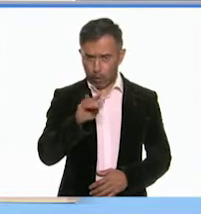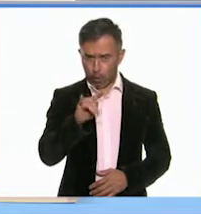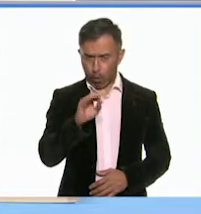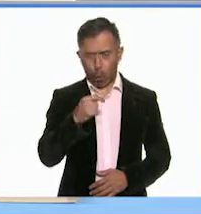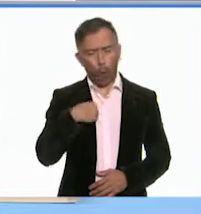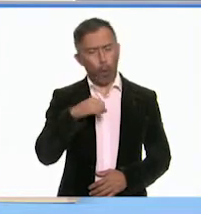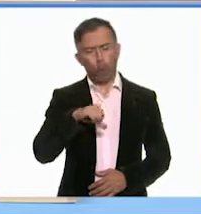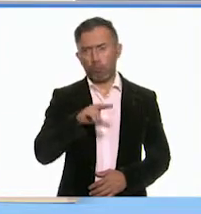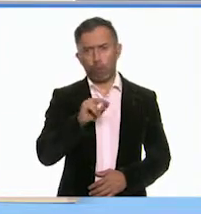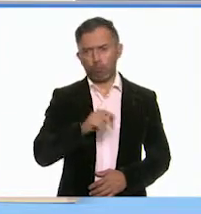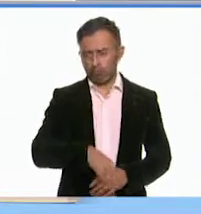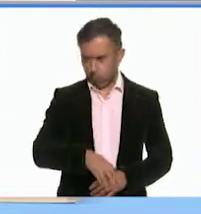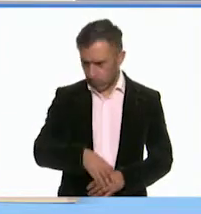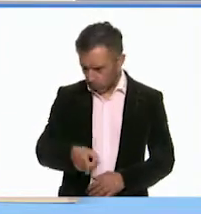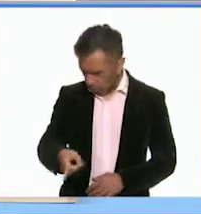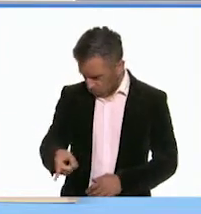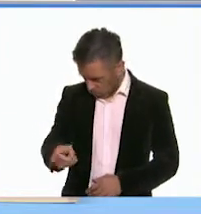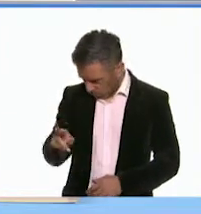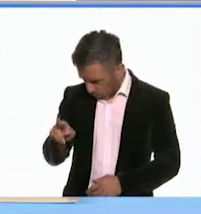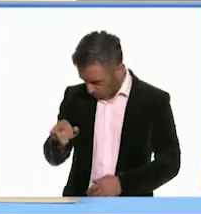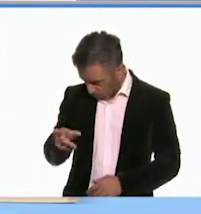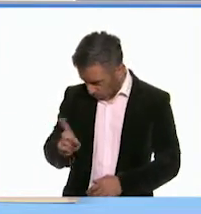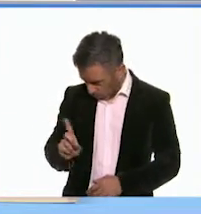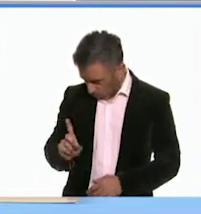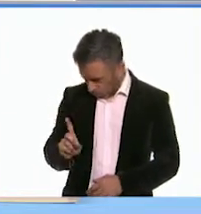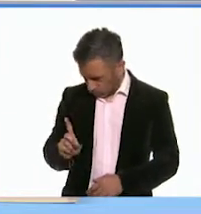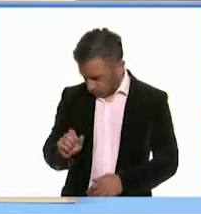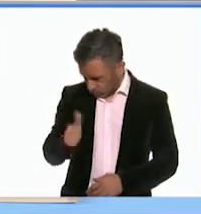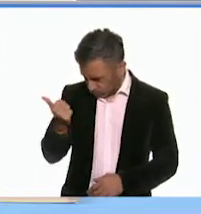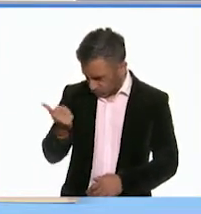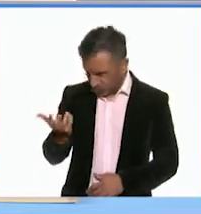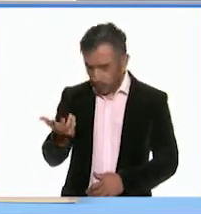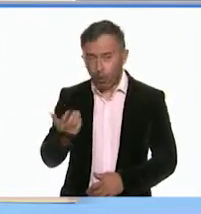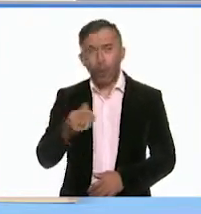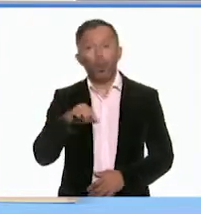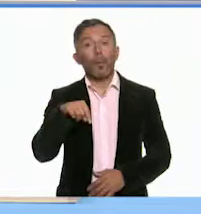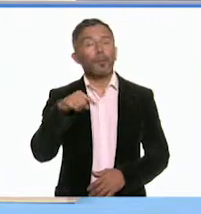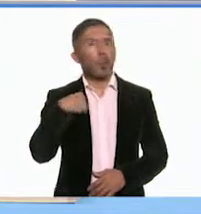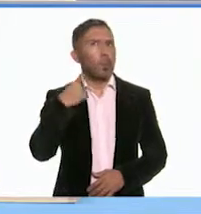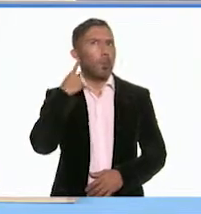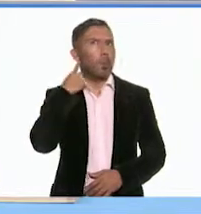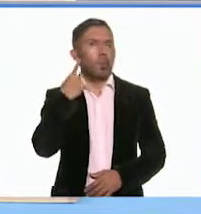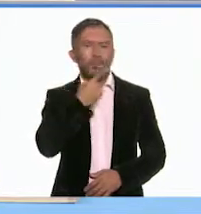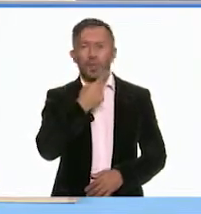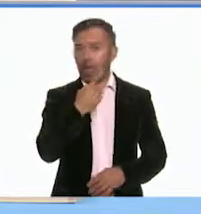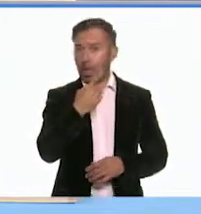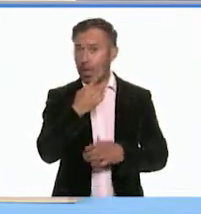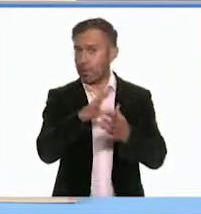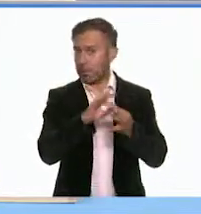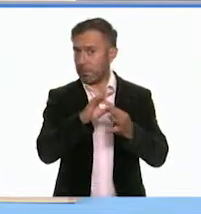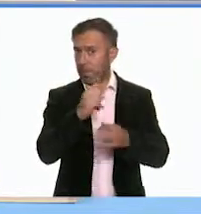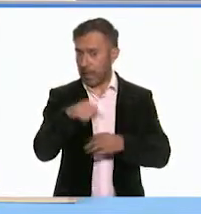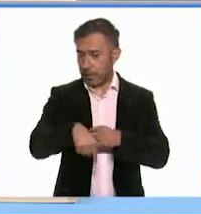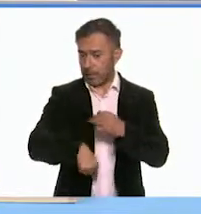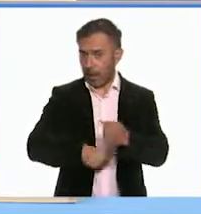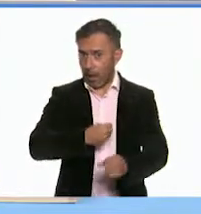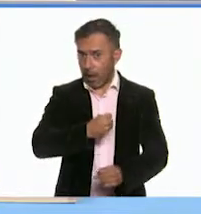No. Es que yo escuché que este año se conmemora el bicentenario de